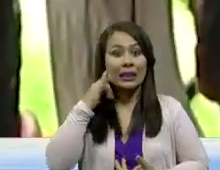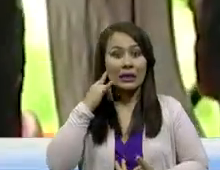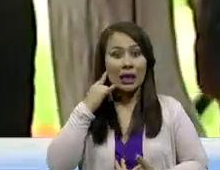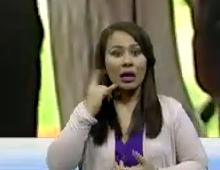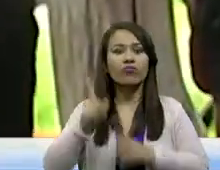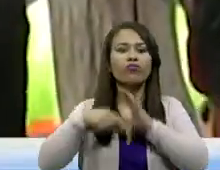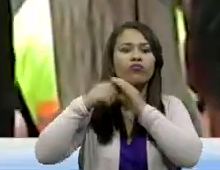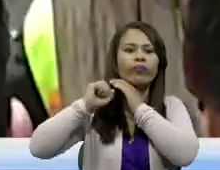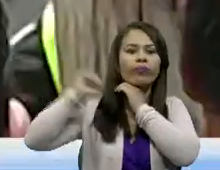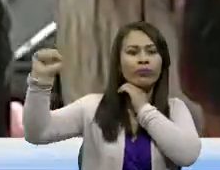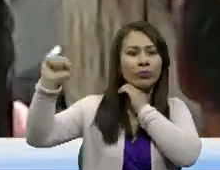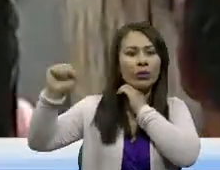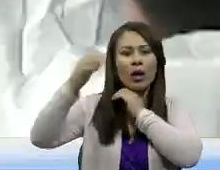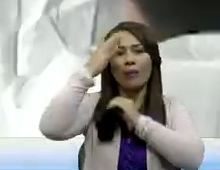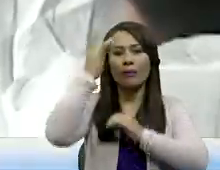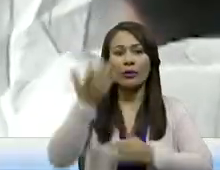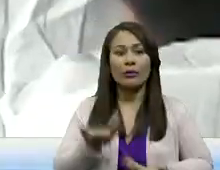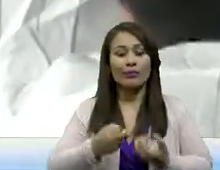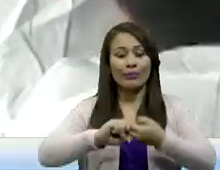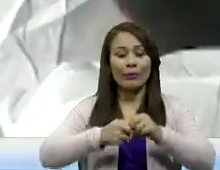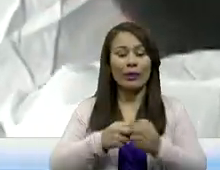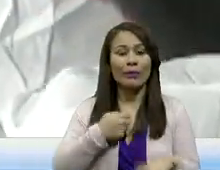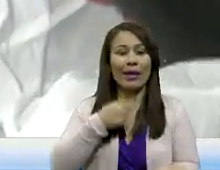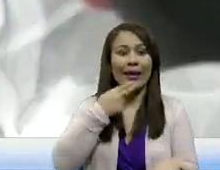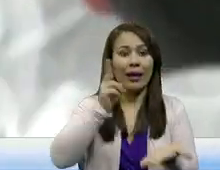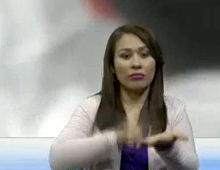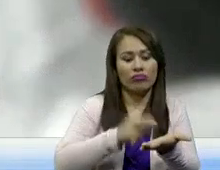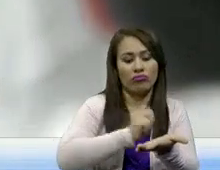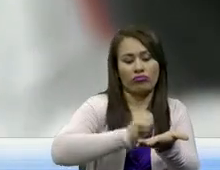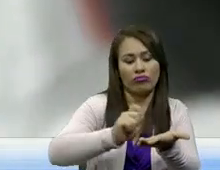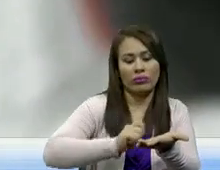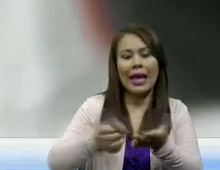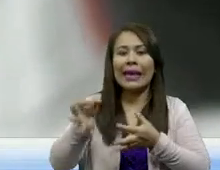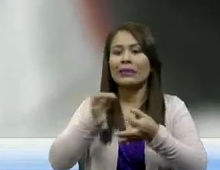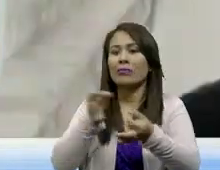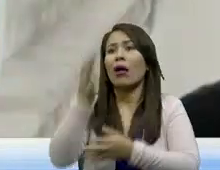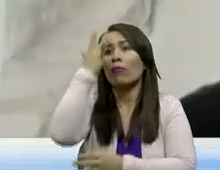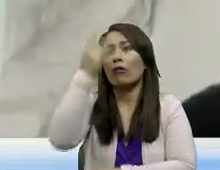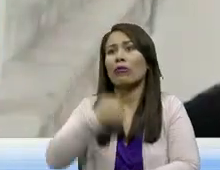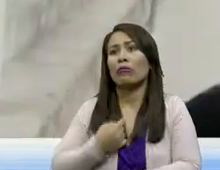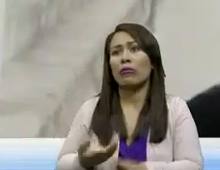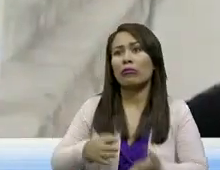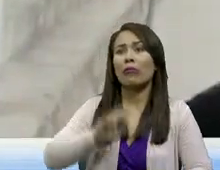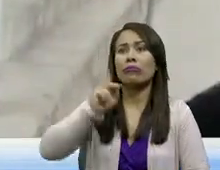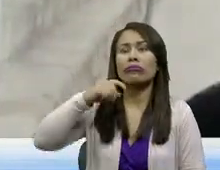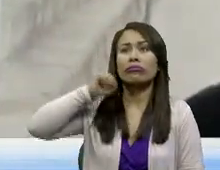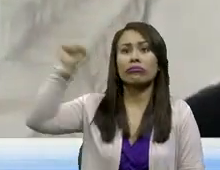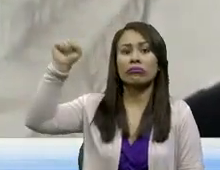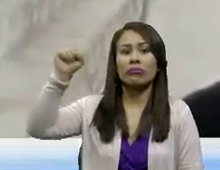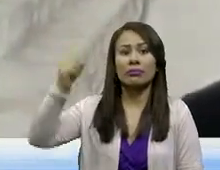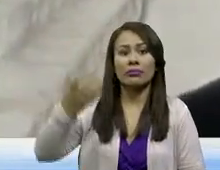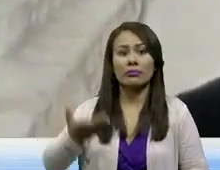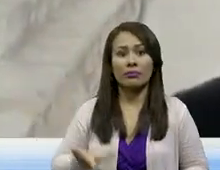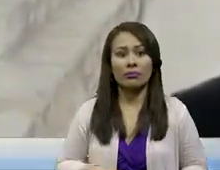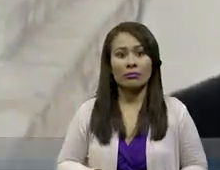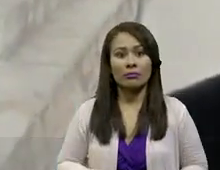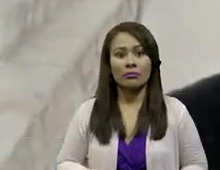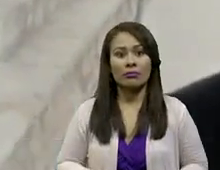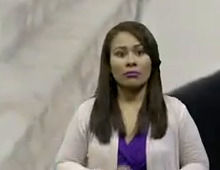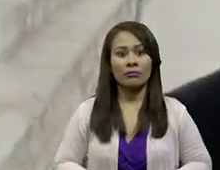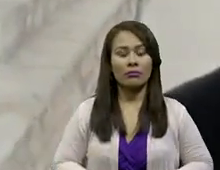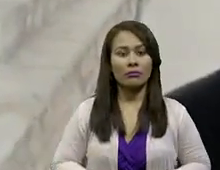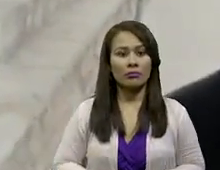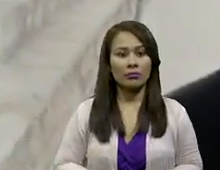la vida, pues aparentemente dejó una carta explicando las causas de su fatal decisión.